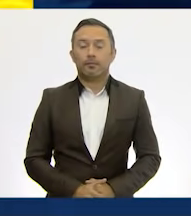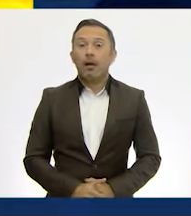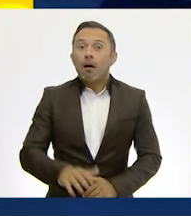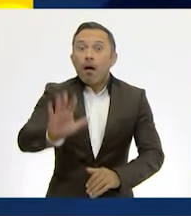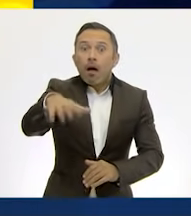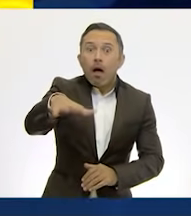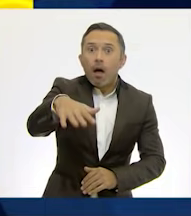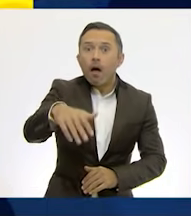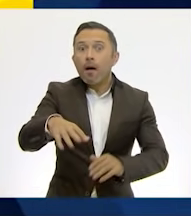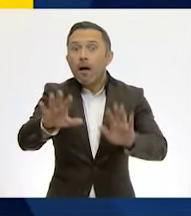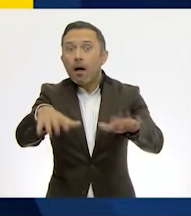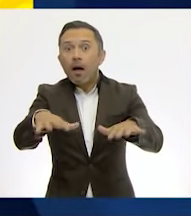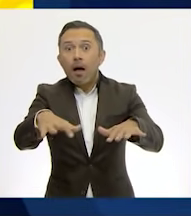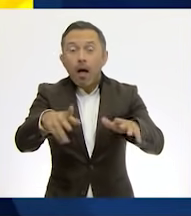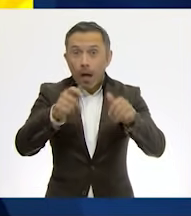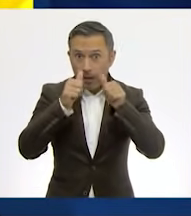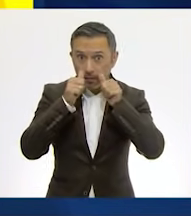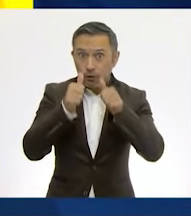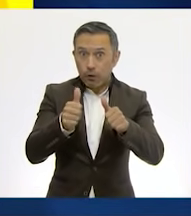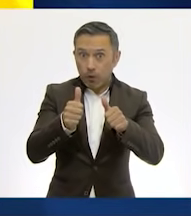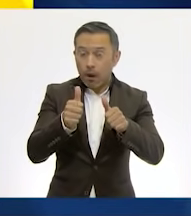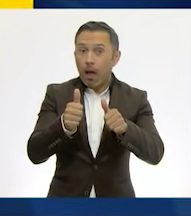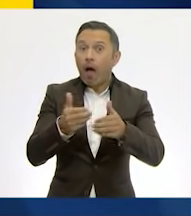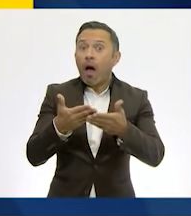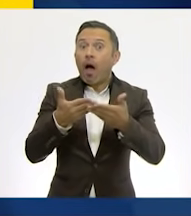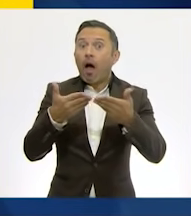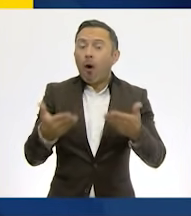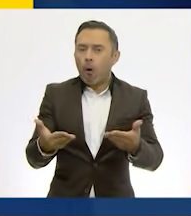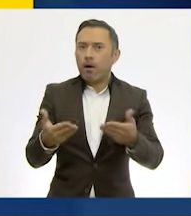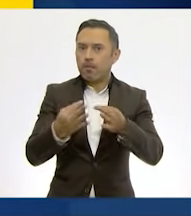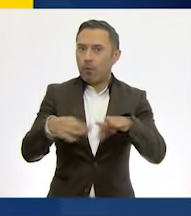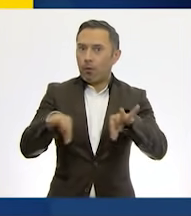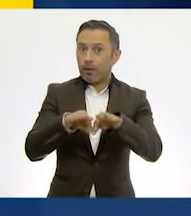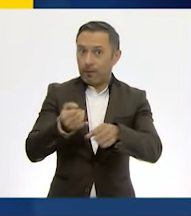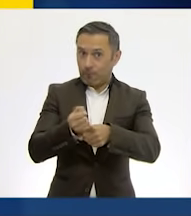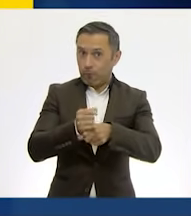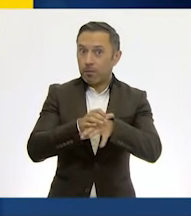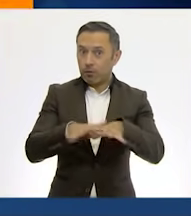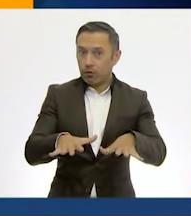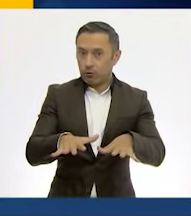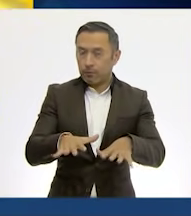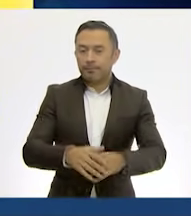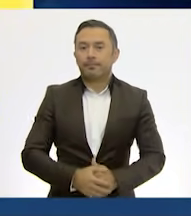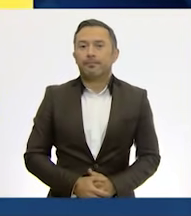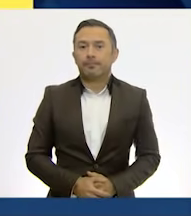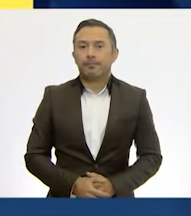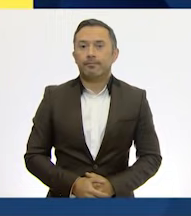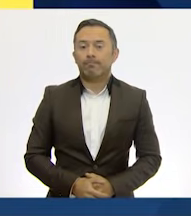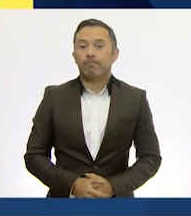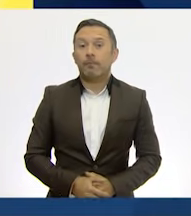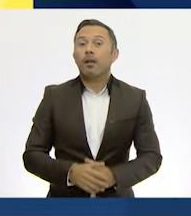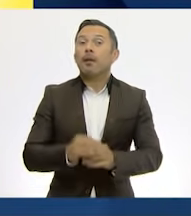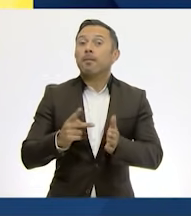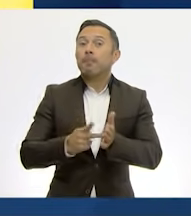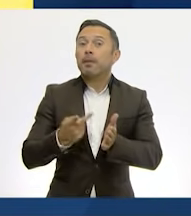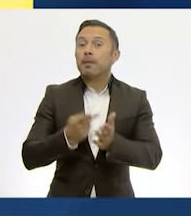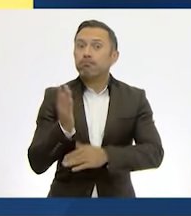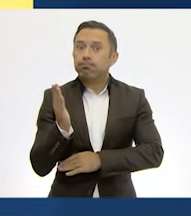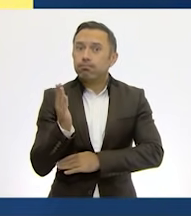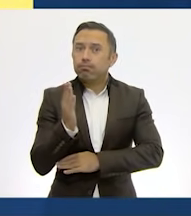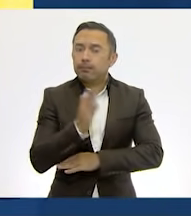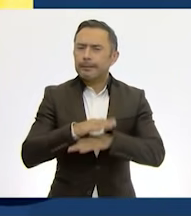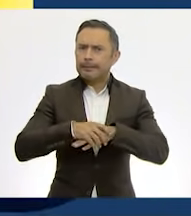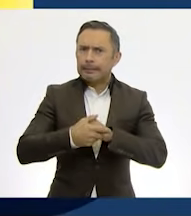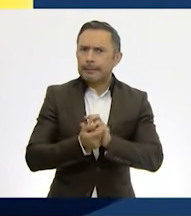¡Atención! ¡Atención! ¡A continuación, información importante! Lavarnos las manos varias veces al día